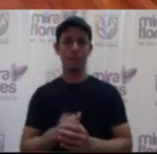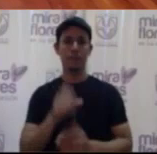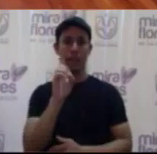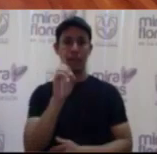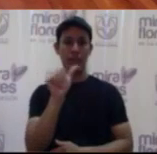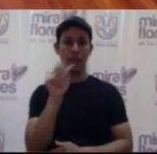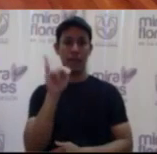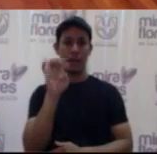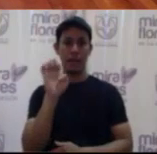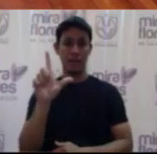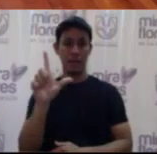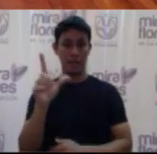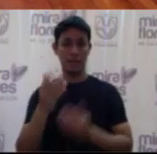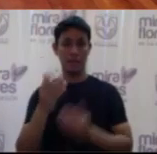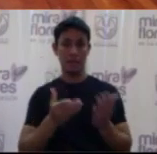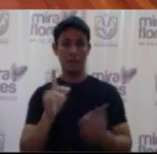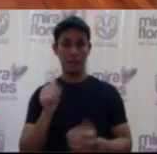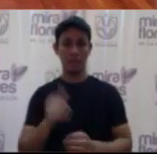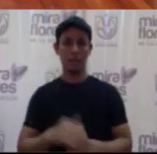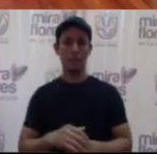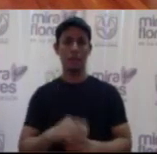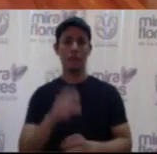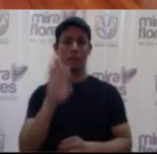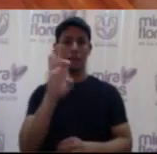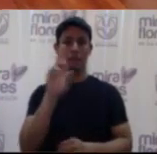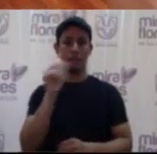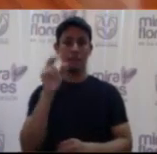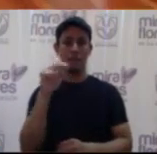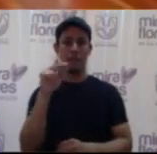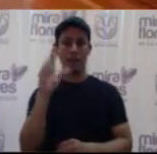Daniela Sofía Lozano Víctor, Franca Rey Camino,